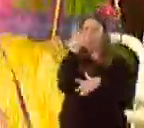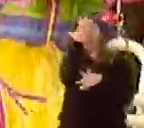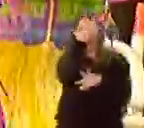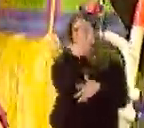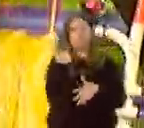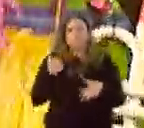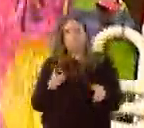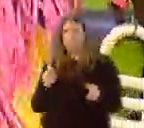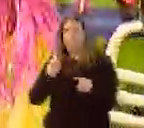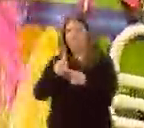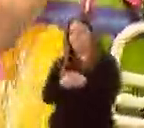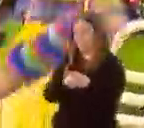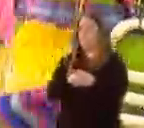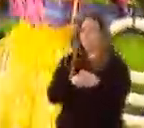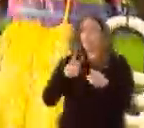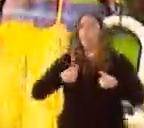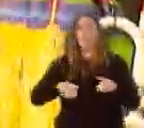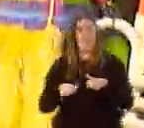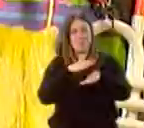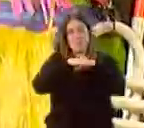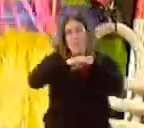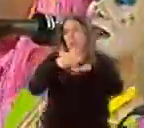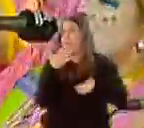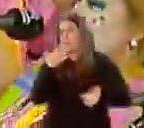ustedes no más